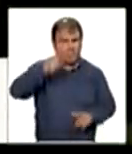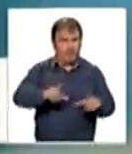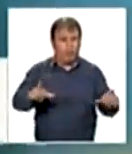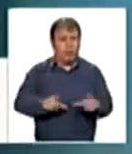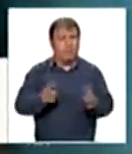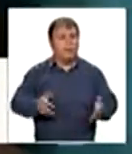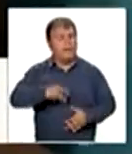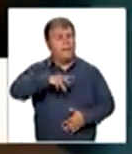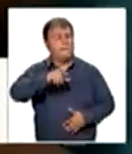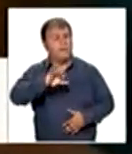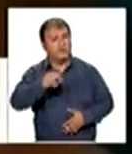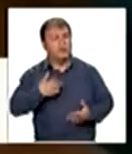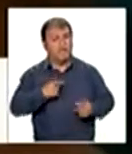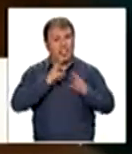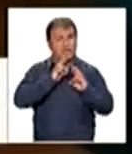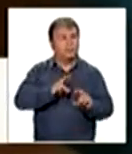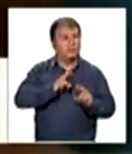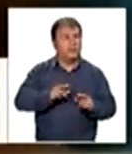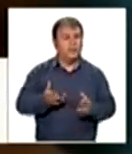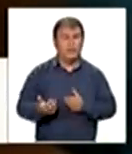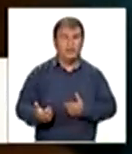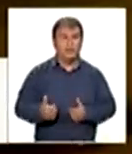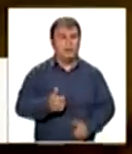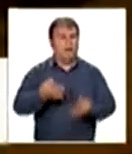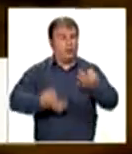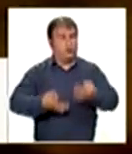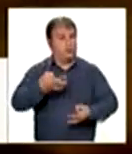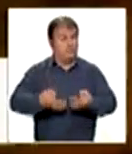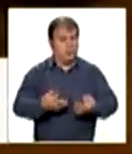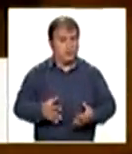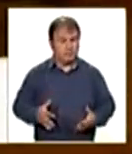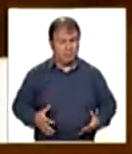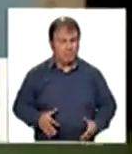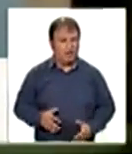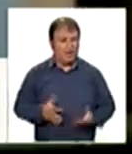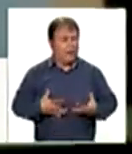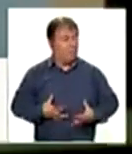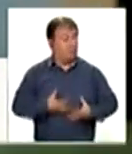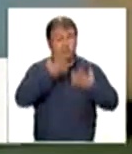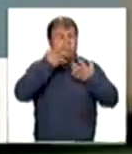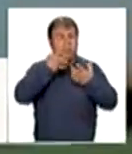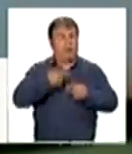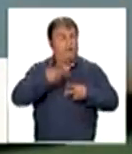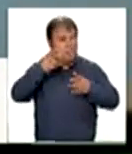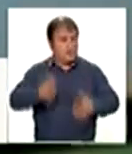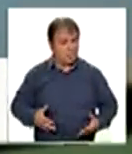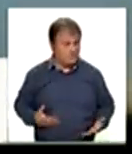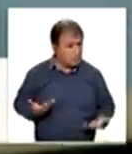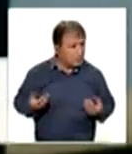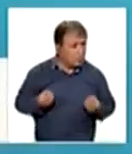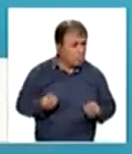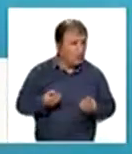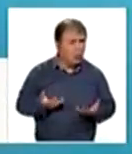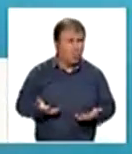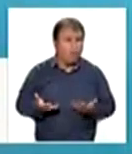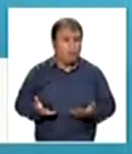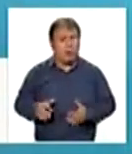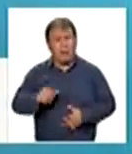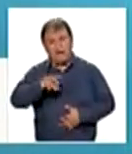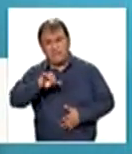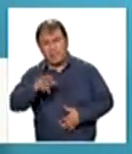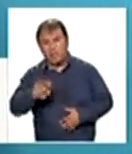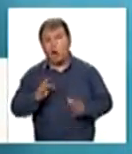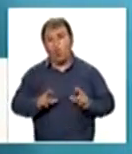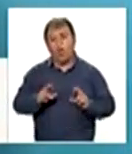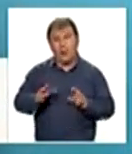donde Marcos Valles tendrá que responder ante la justicia. Indignadas ante esta realidad, las personas cercanas a Marina Aguanari esperan